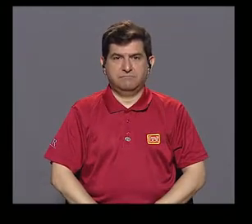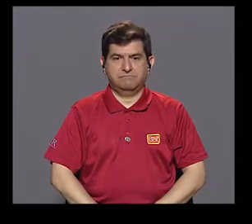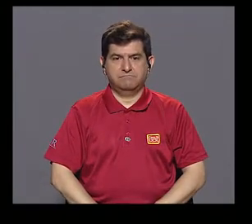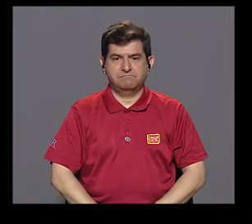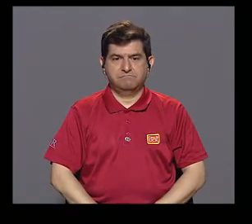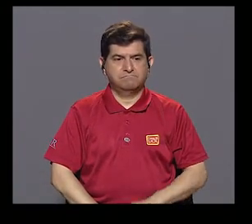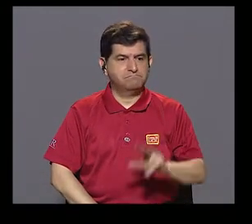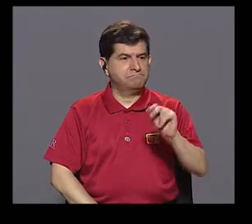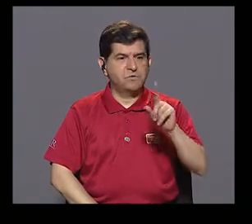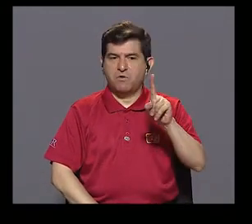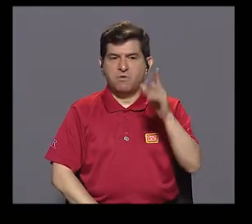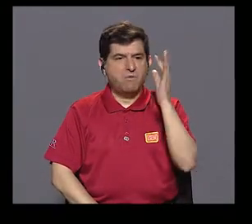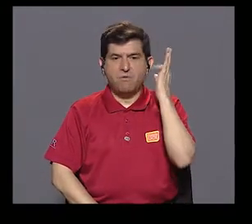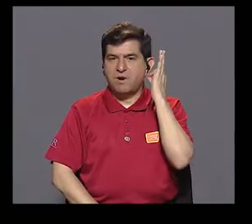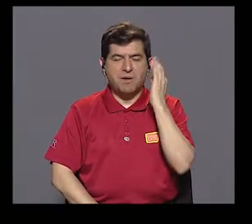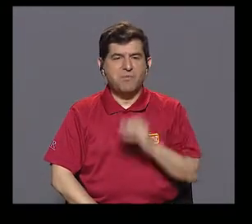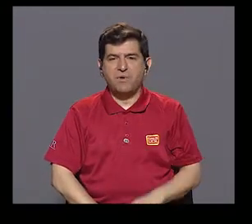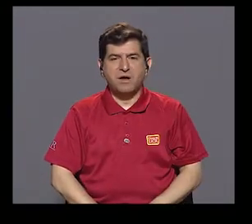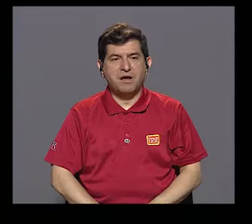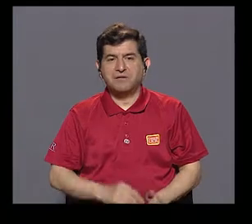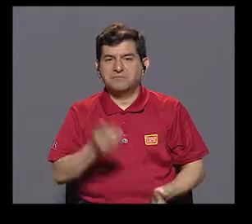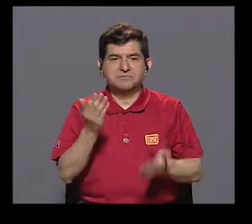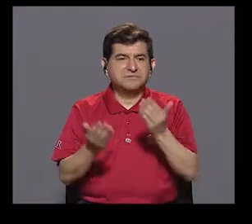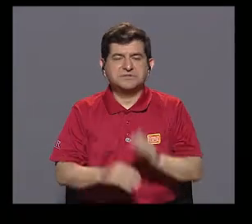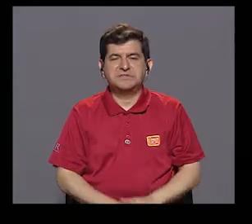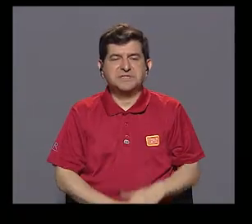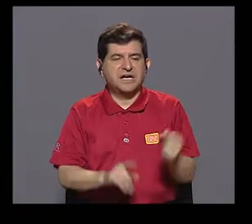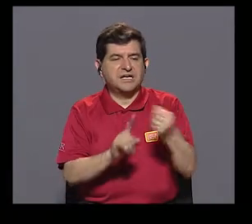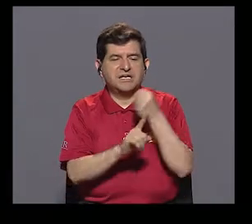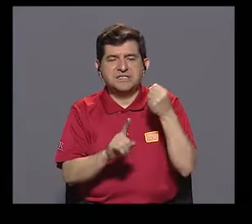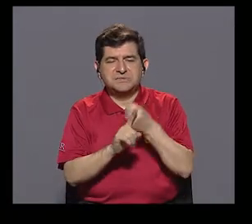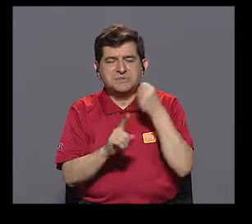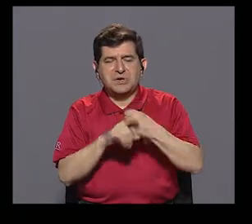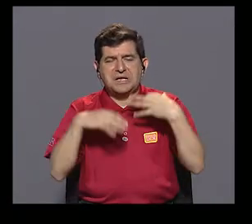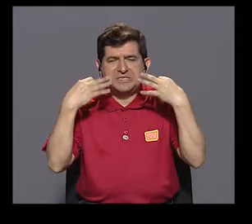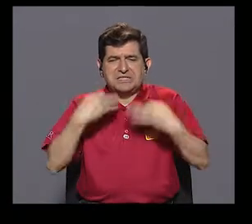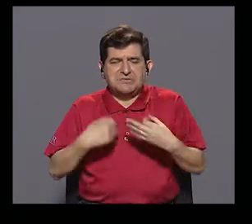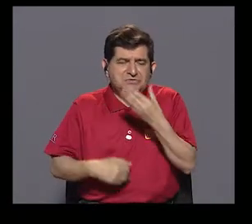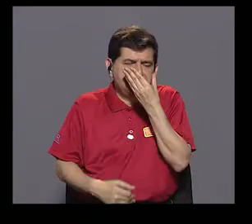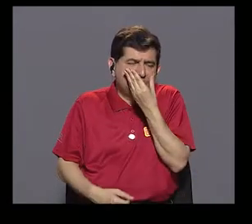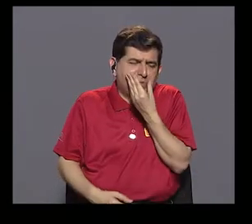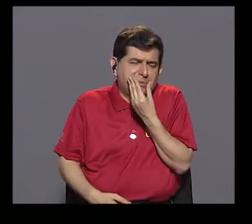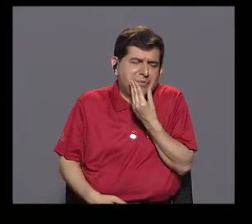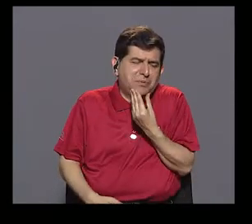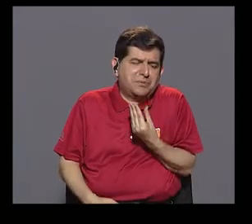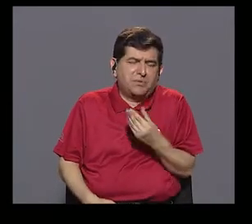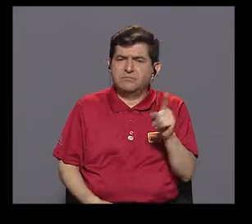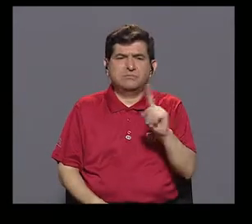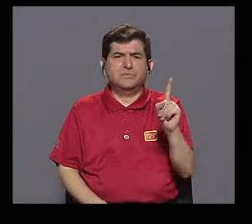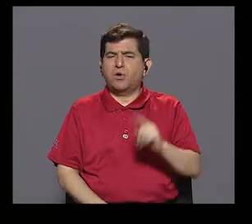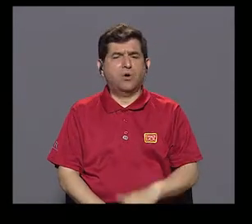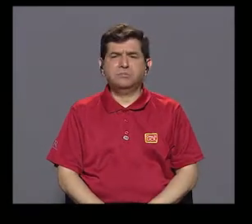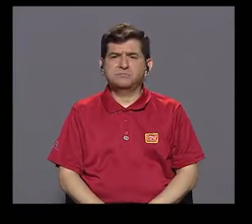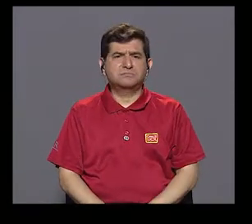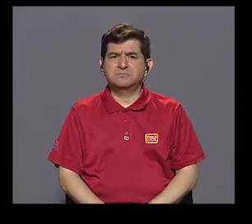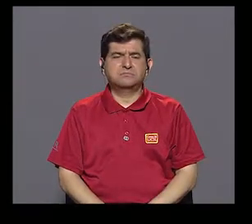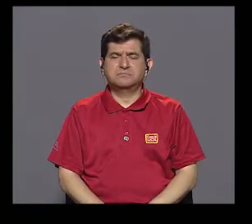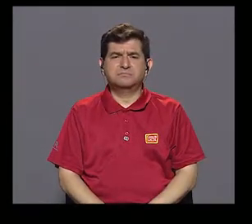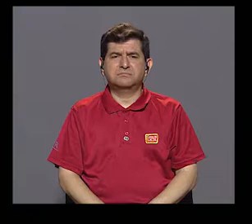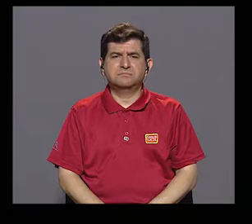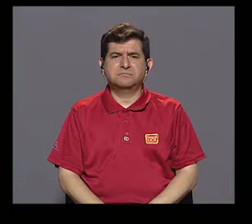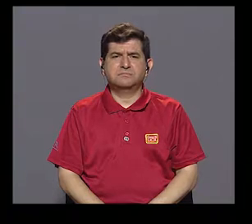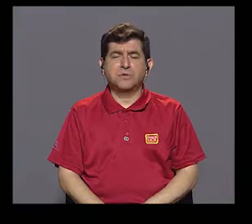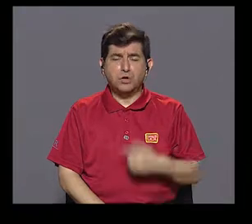no es la de una mujer que ha sufrido violencia física, o no, ni muchísimo